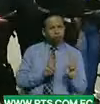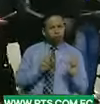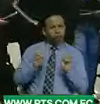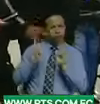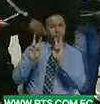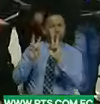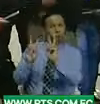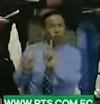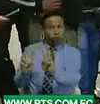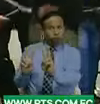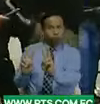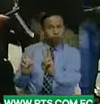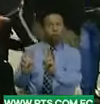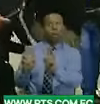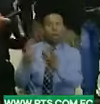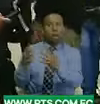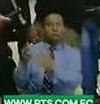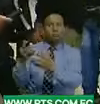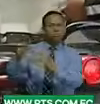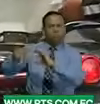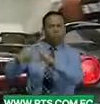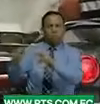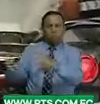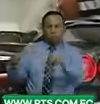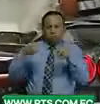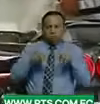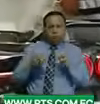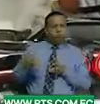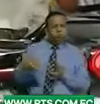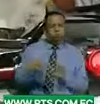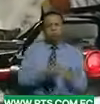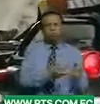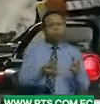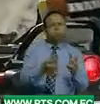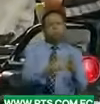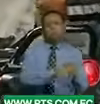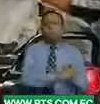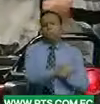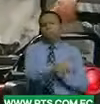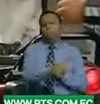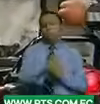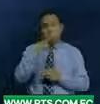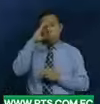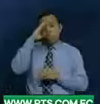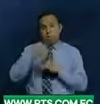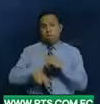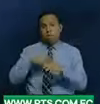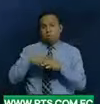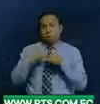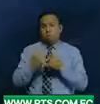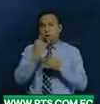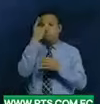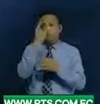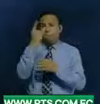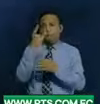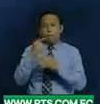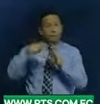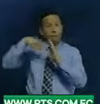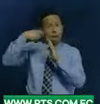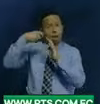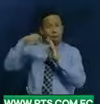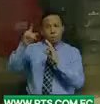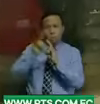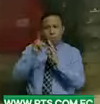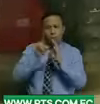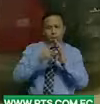el hecho salgan y proceden a hacer la huida. Por ahora, la Policía Nacional con su unidad investigativa analiza los videos de las cámaras de este